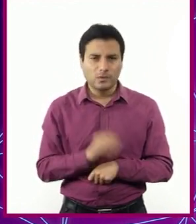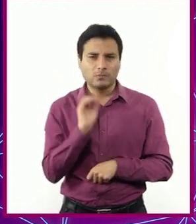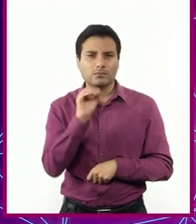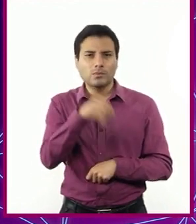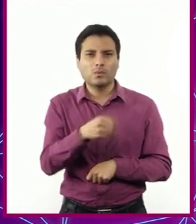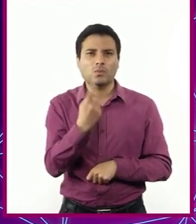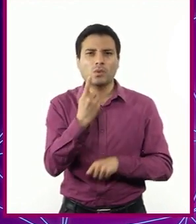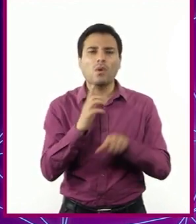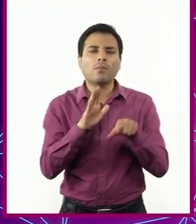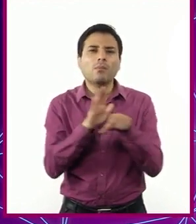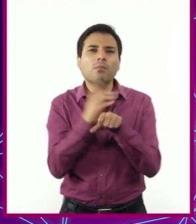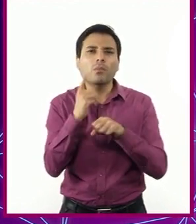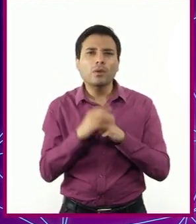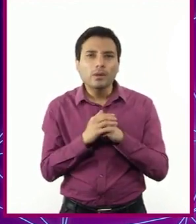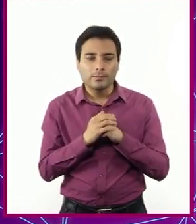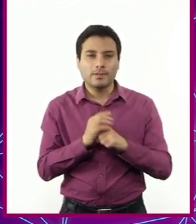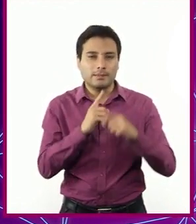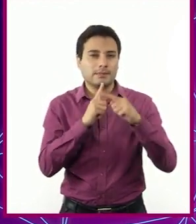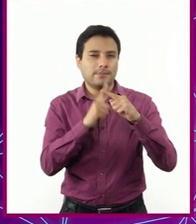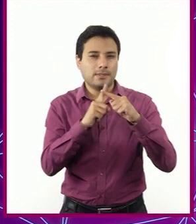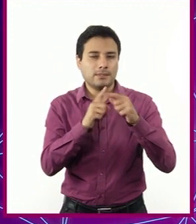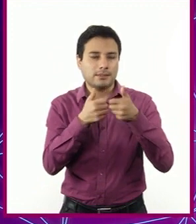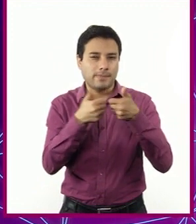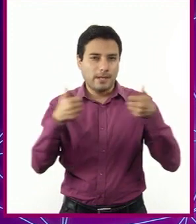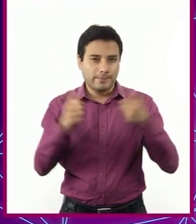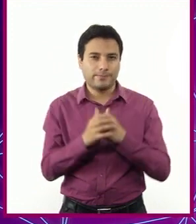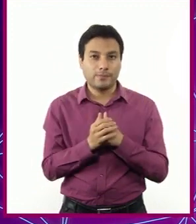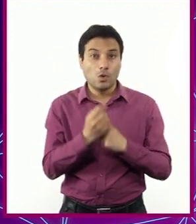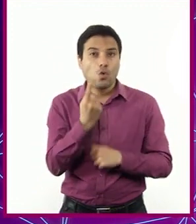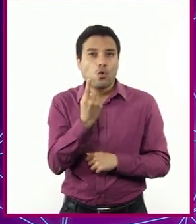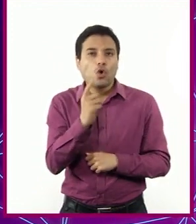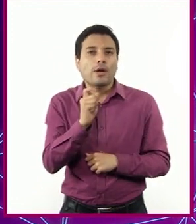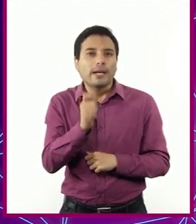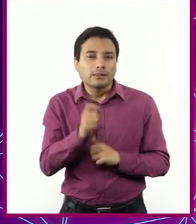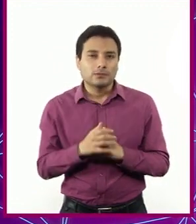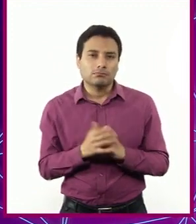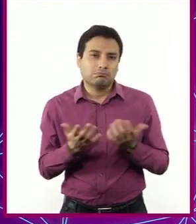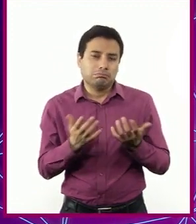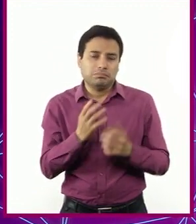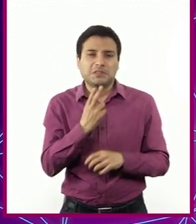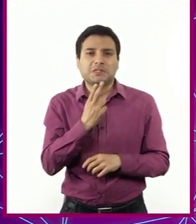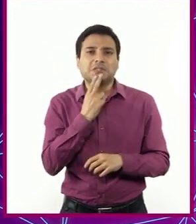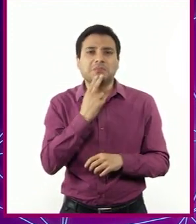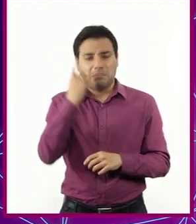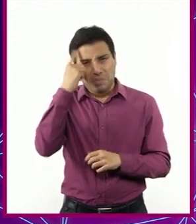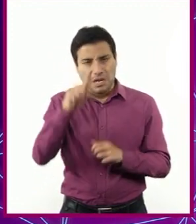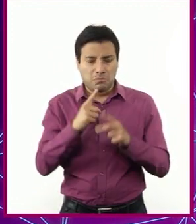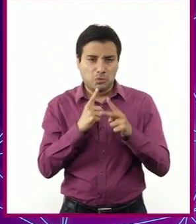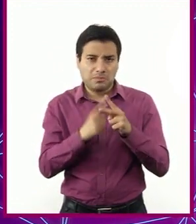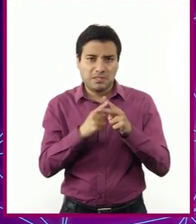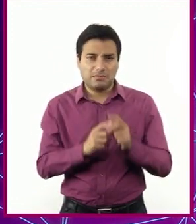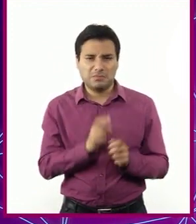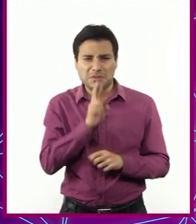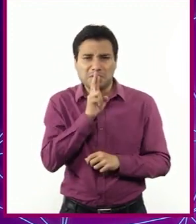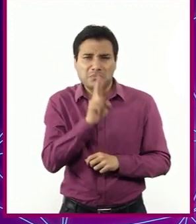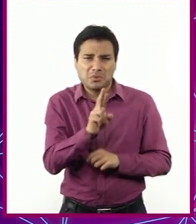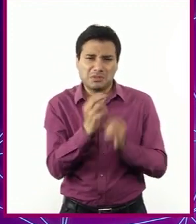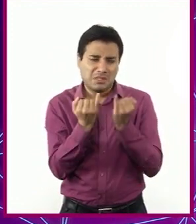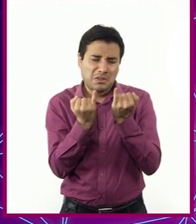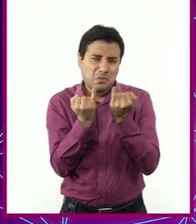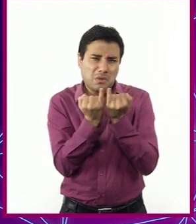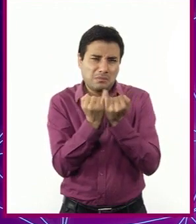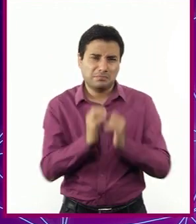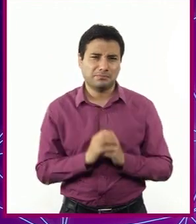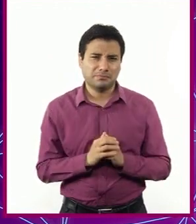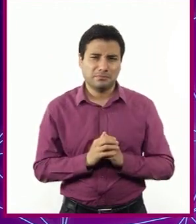podamos separar las multiplicaciones y, como el 1 es el elemento neutro multiplicativo, no afecta el producto, es decir,